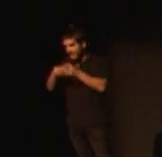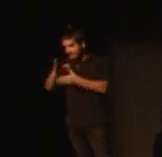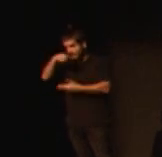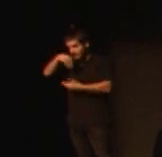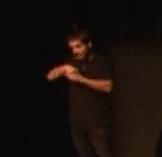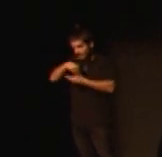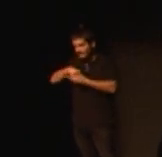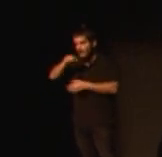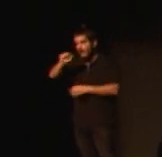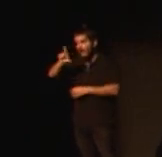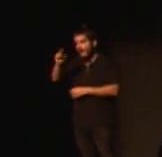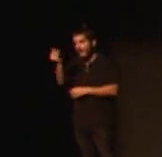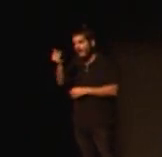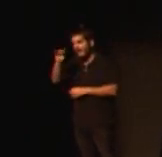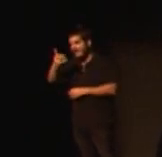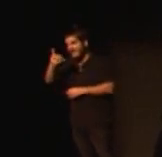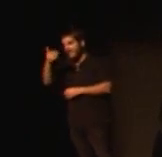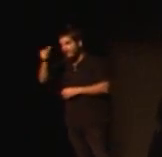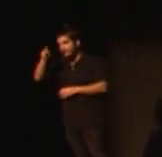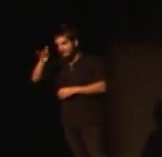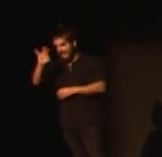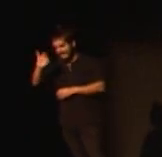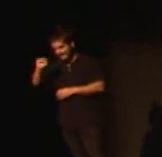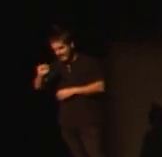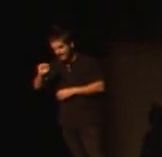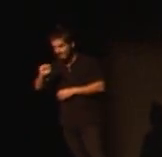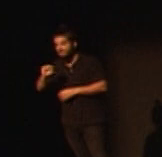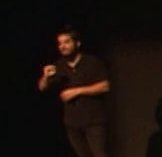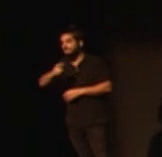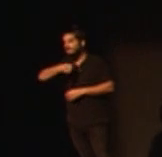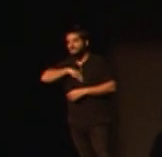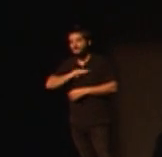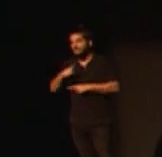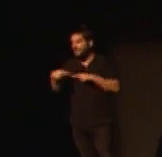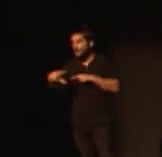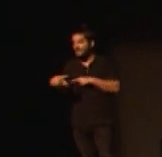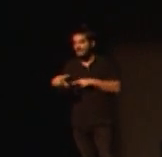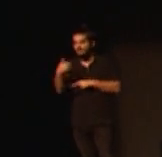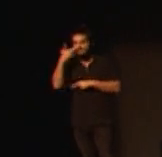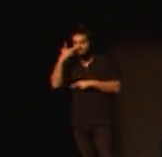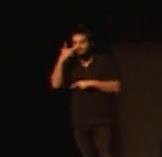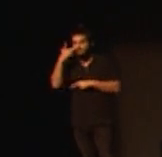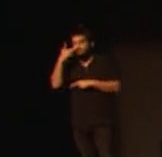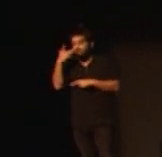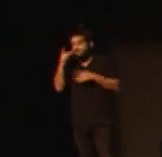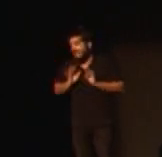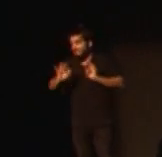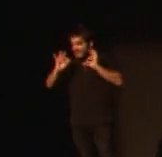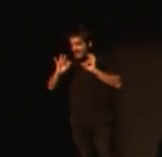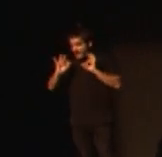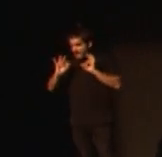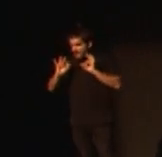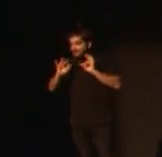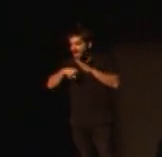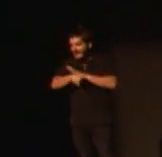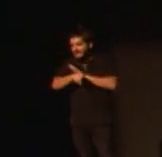Alquibarsa, cada día en nuestro centro es efectivamente un día especial. Un día especial que requiere de una gestión especial, que